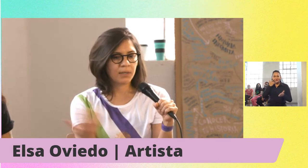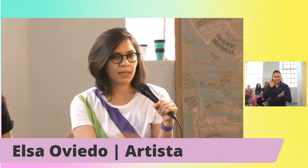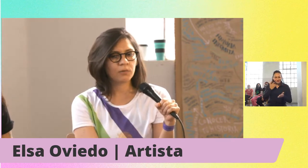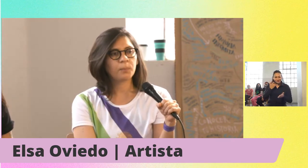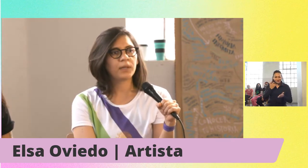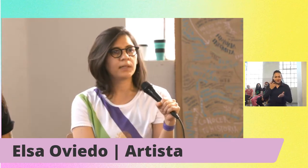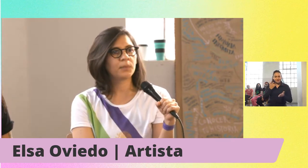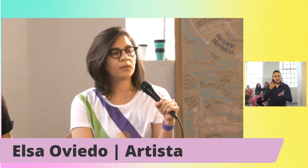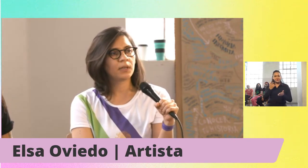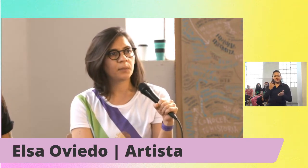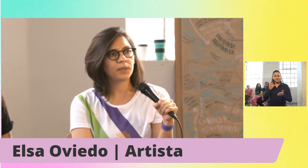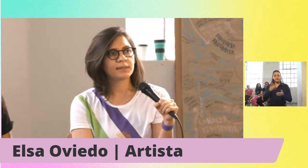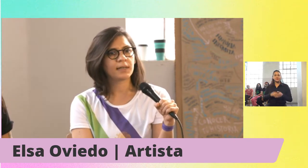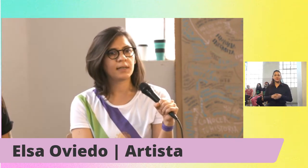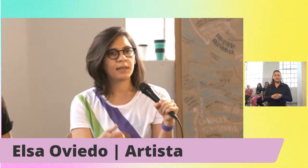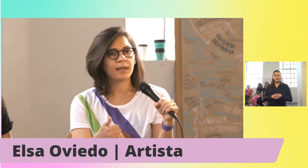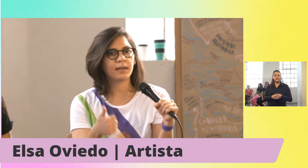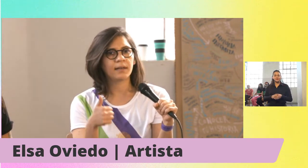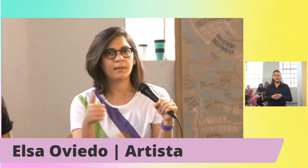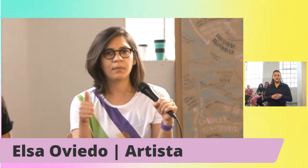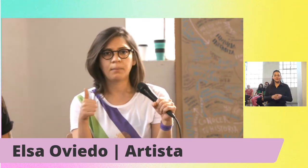la mirada o al planteamiento de la pieza